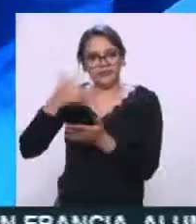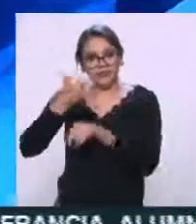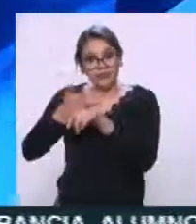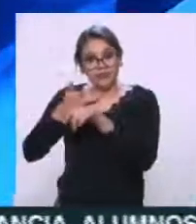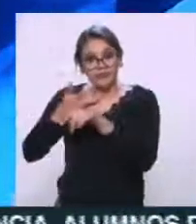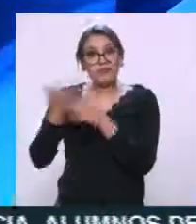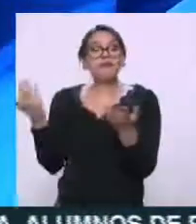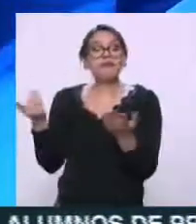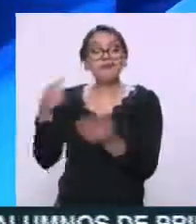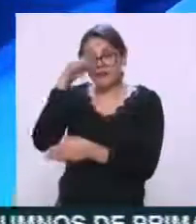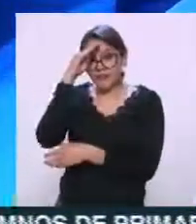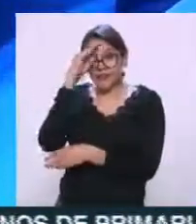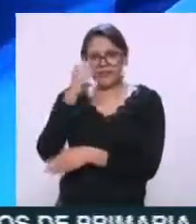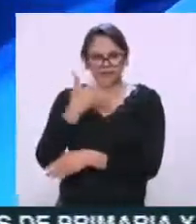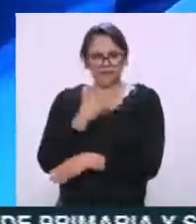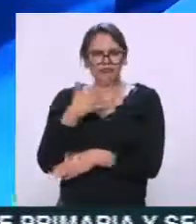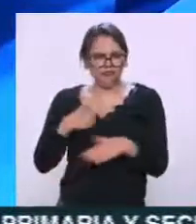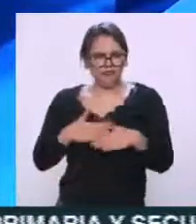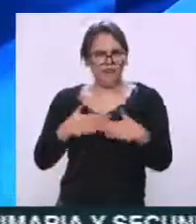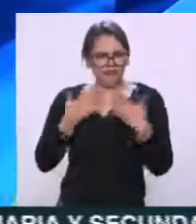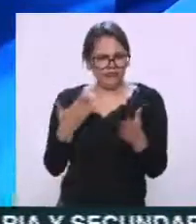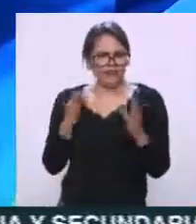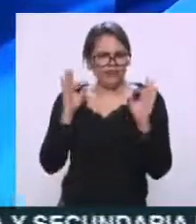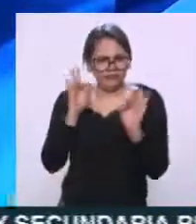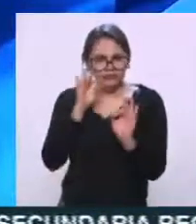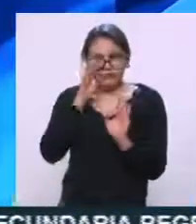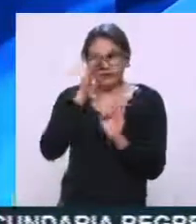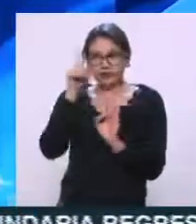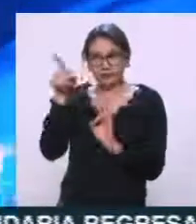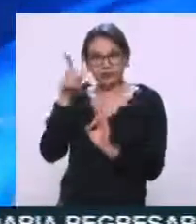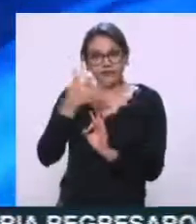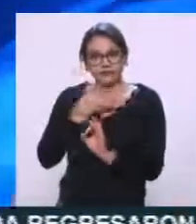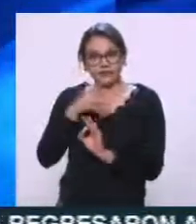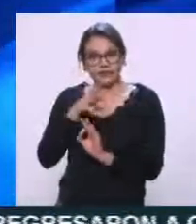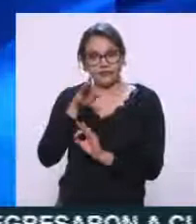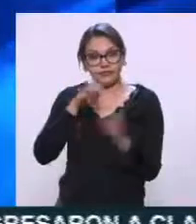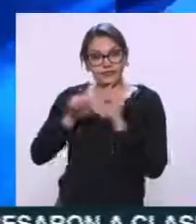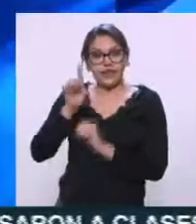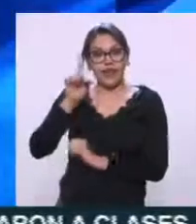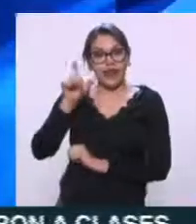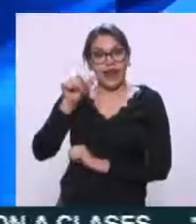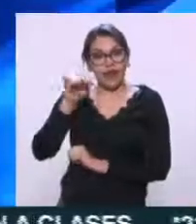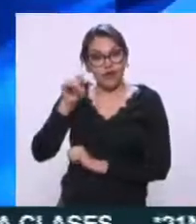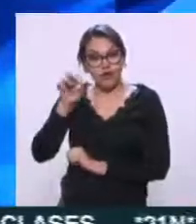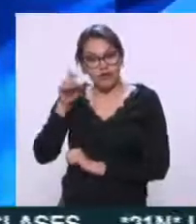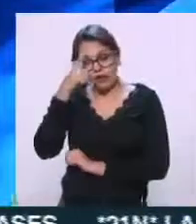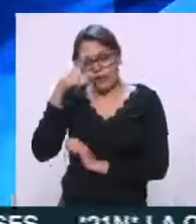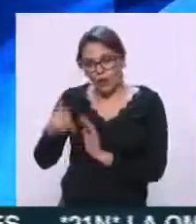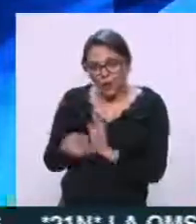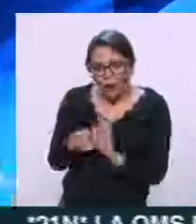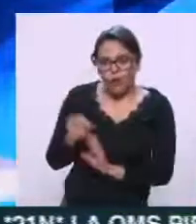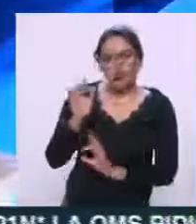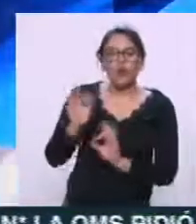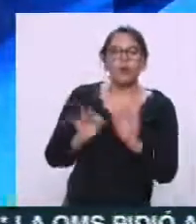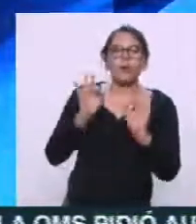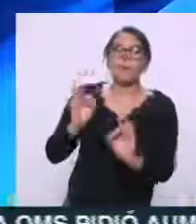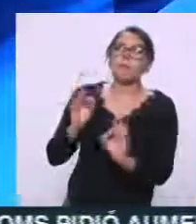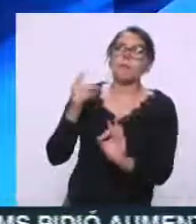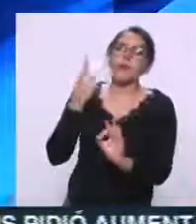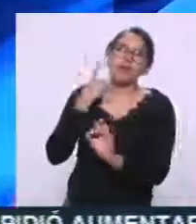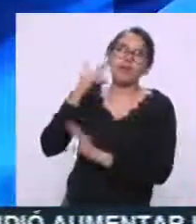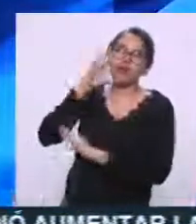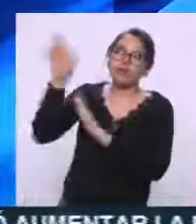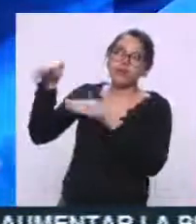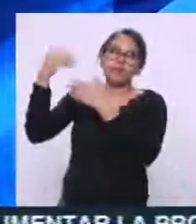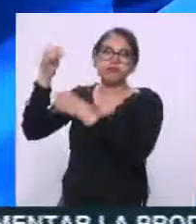¿Hay confianza, senador Vasconcelos, en el embajador de la Fuente para reactivar la política exterior de México y para permitir que nuestro país